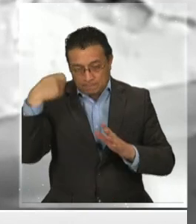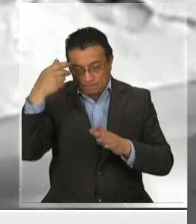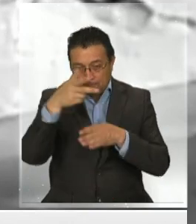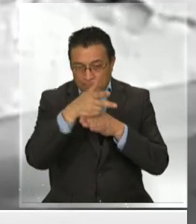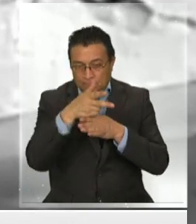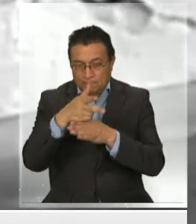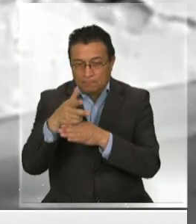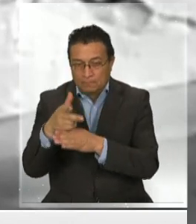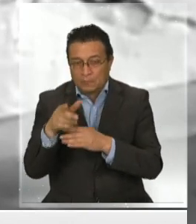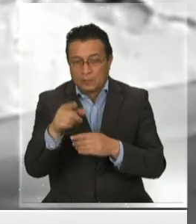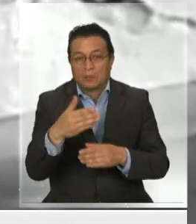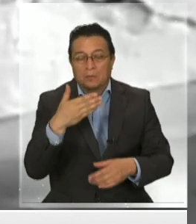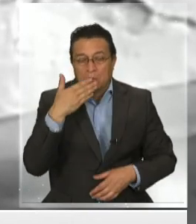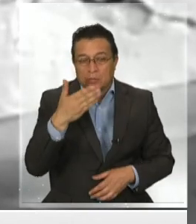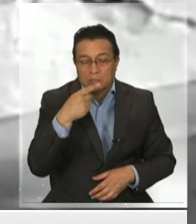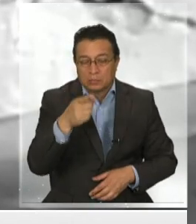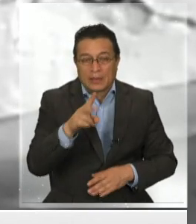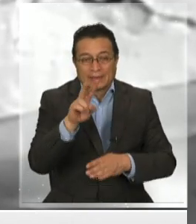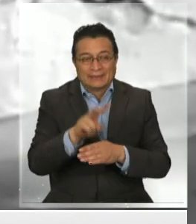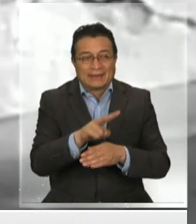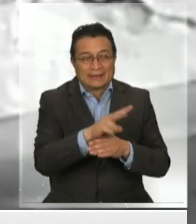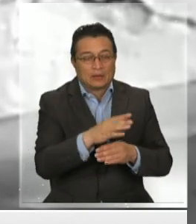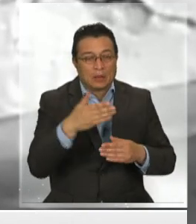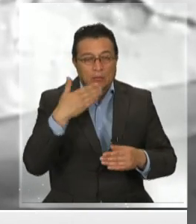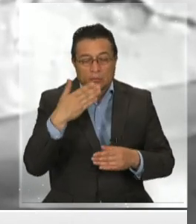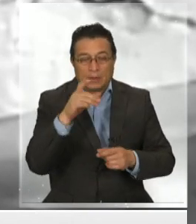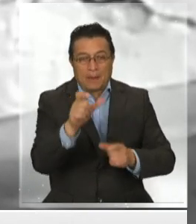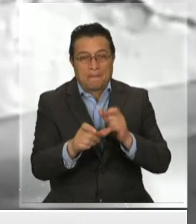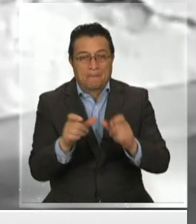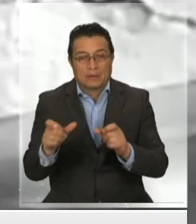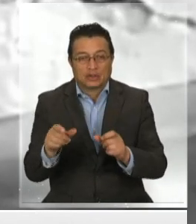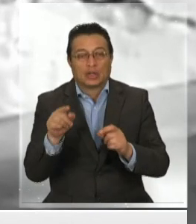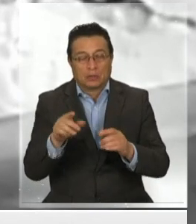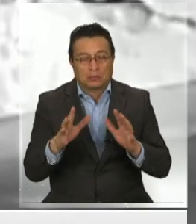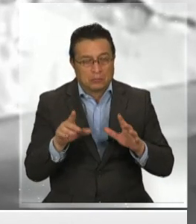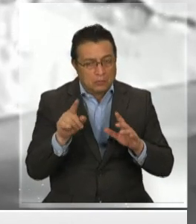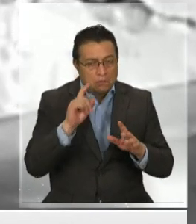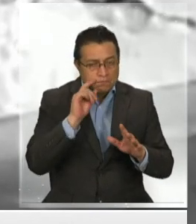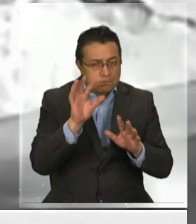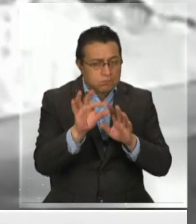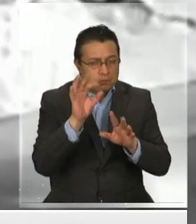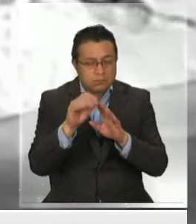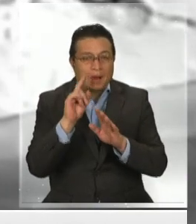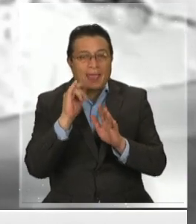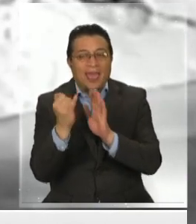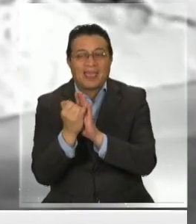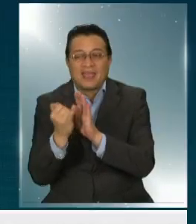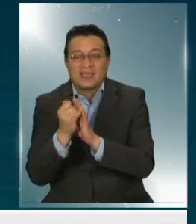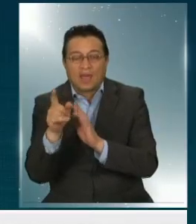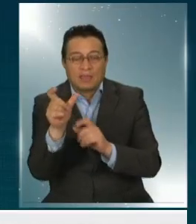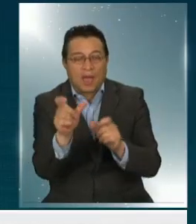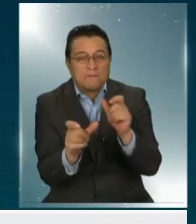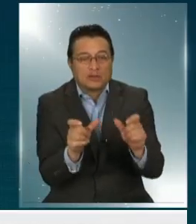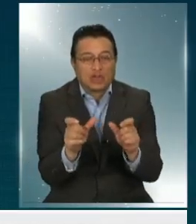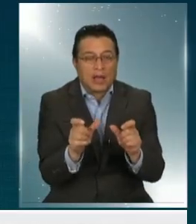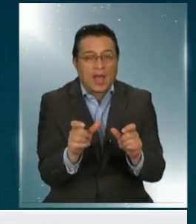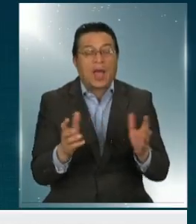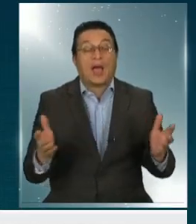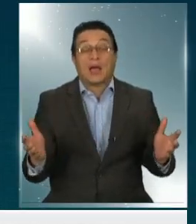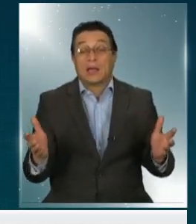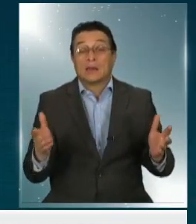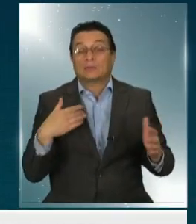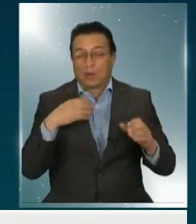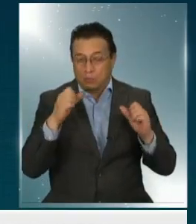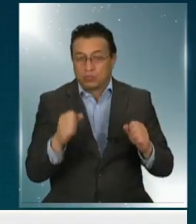de seguridad, la declaración de testigos y el testimonio de las víctimas, alguna pista que permita identificar a los sujetos. Tampoco se descarta